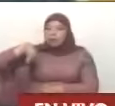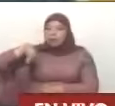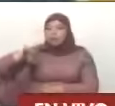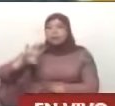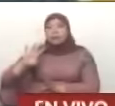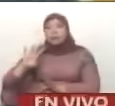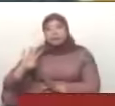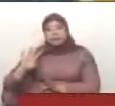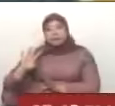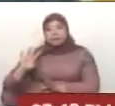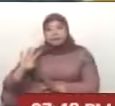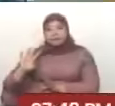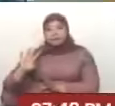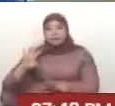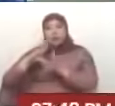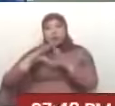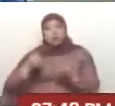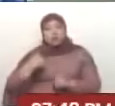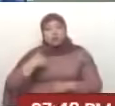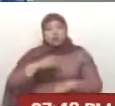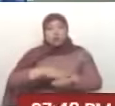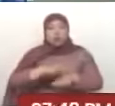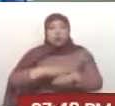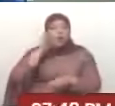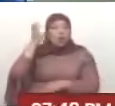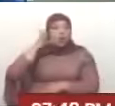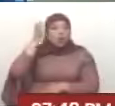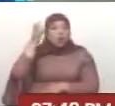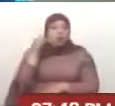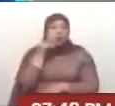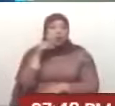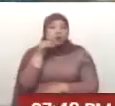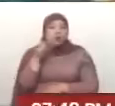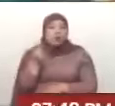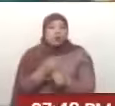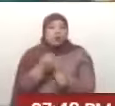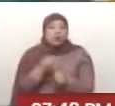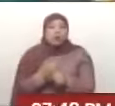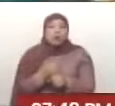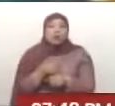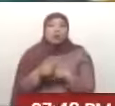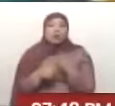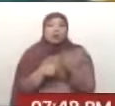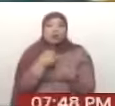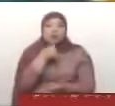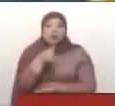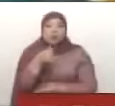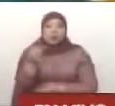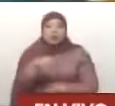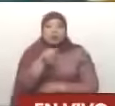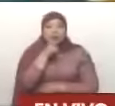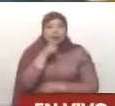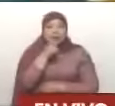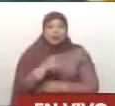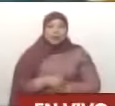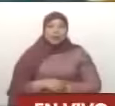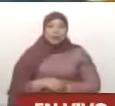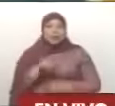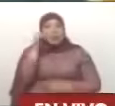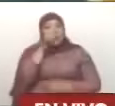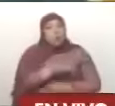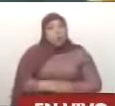le digo a todos ellos, a los europeos que se la pasan declarando que van a mandar tropas, primero, los pueblos de